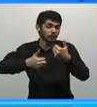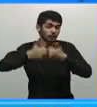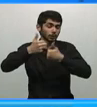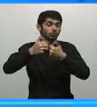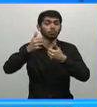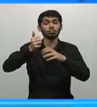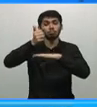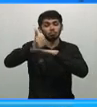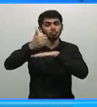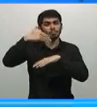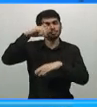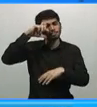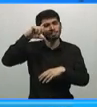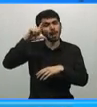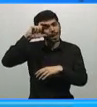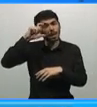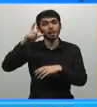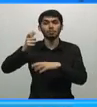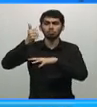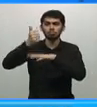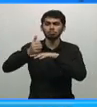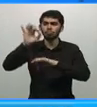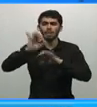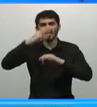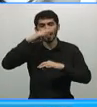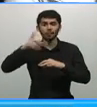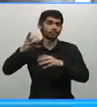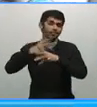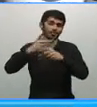Melo nos trae el análisis final, las conclusiones que ha dejado esta participación.